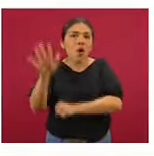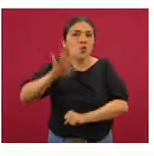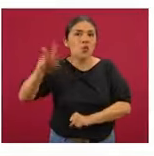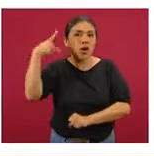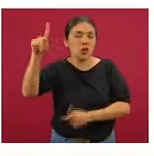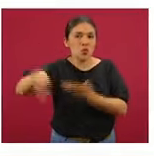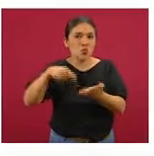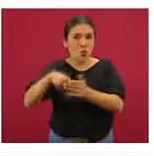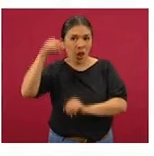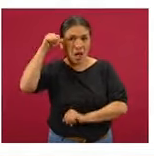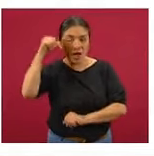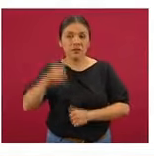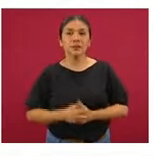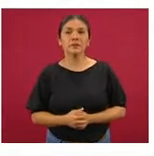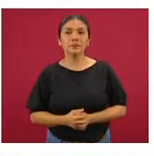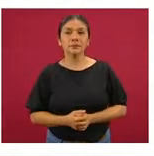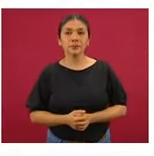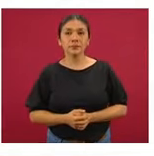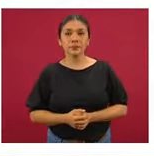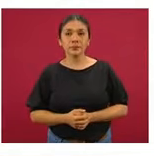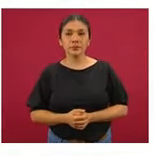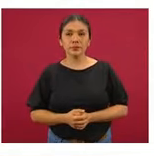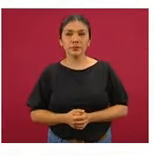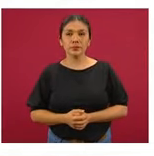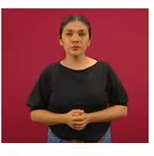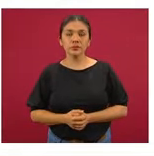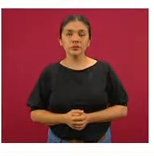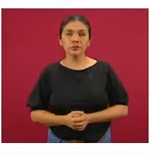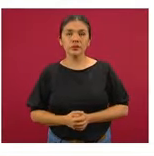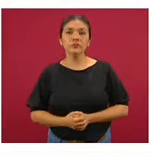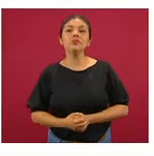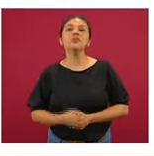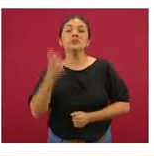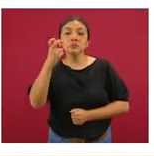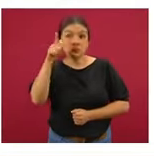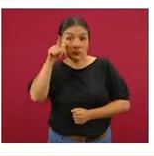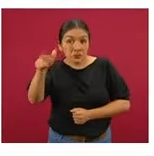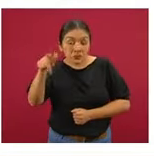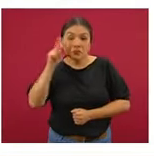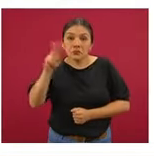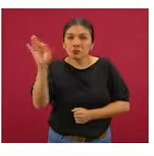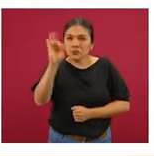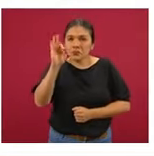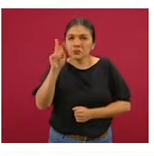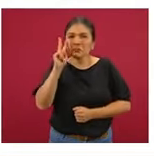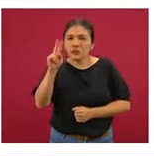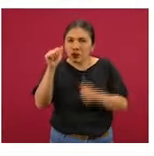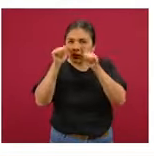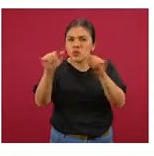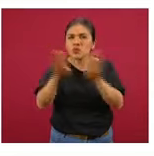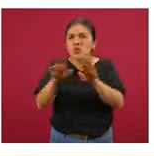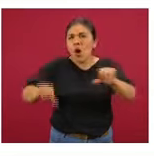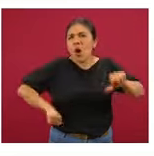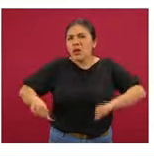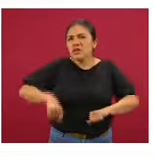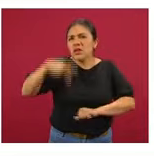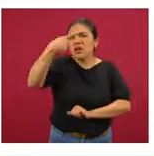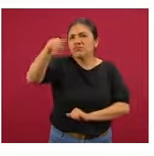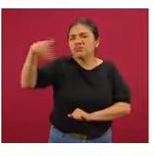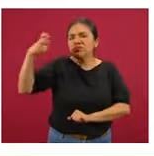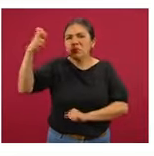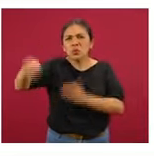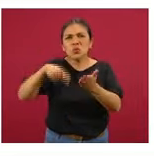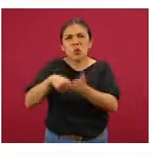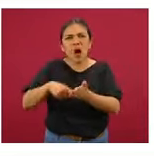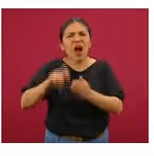últimos 14 días. Y aquí podemos ver entonces, ya cuando nos enfocamos un poco a la actividad que ha tenido la epidemia en